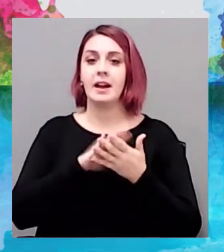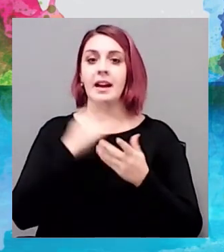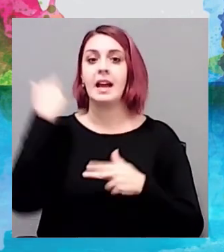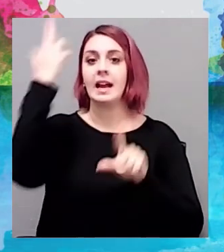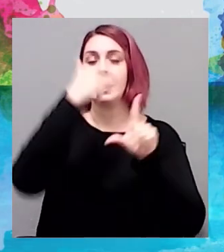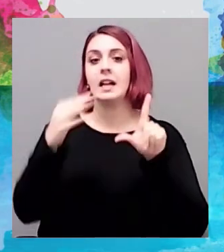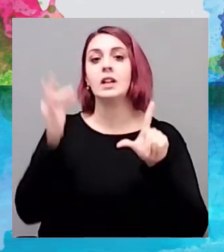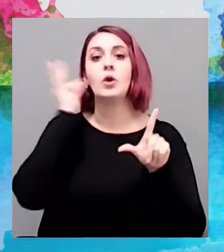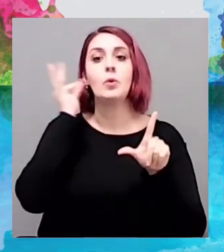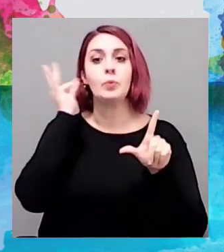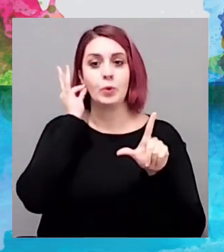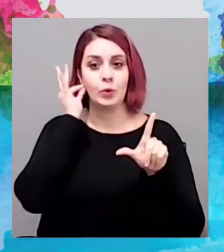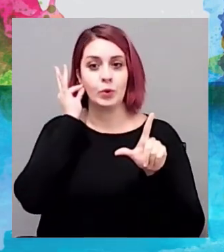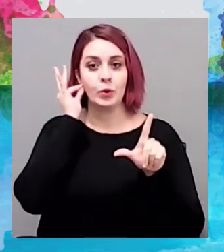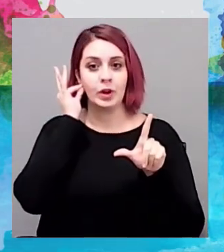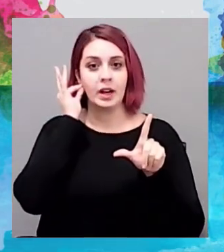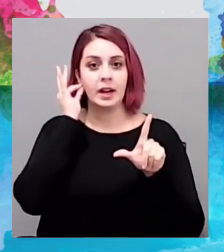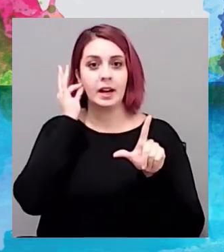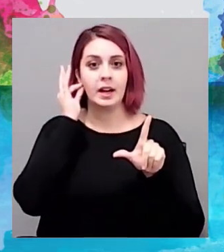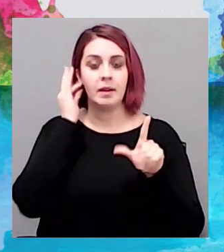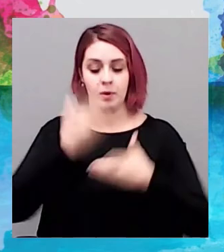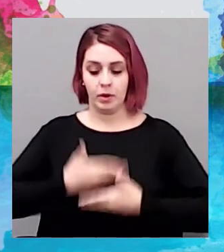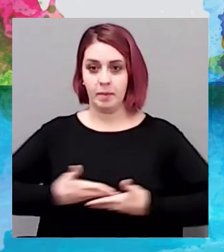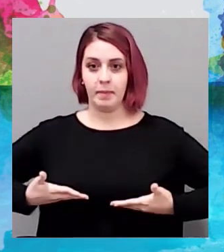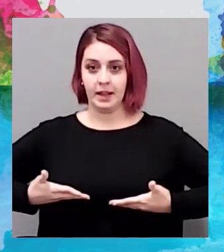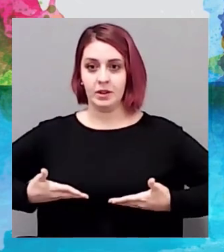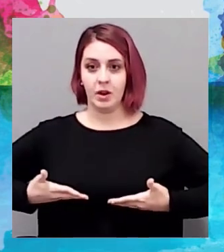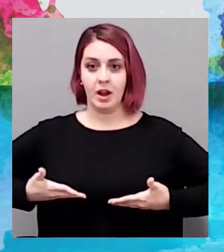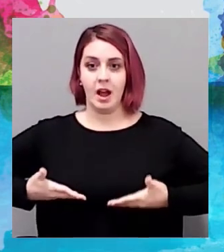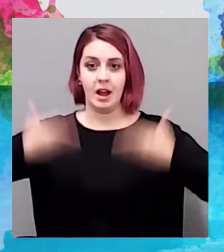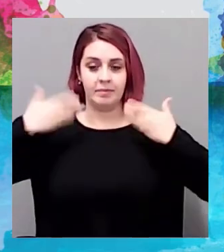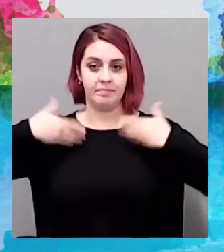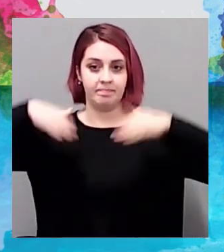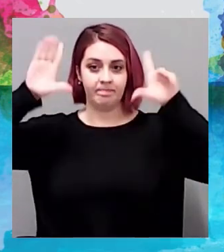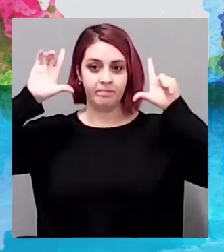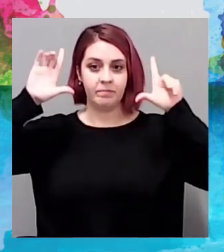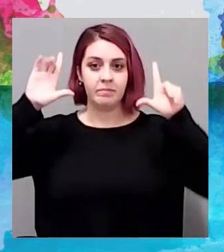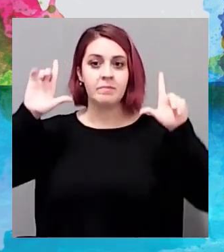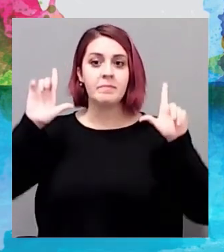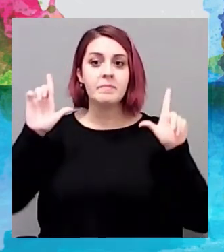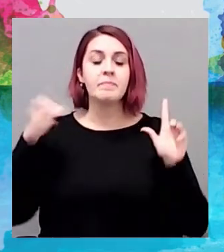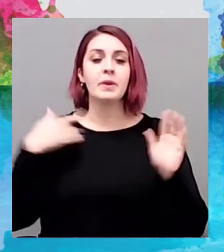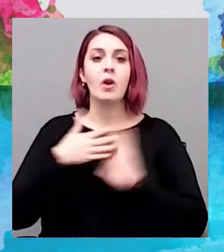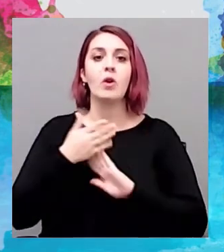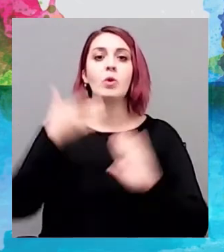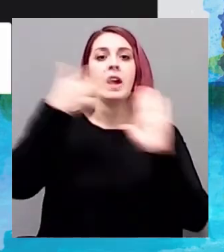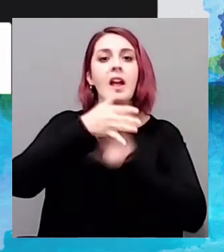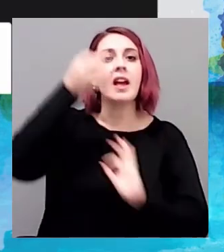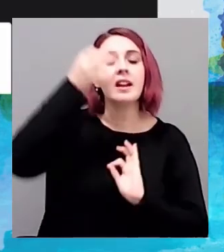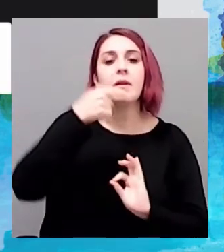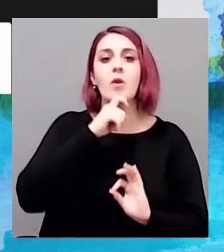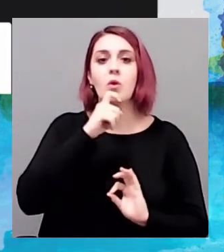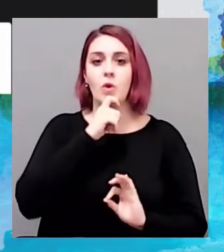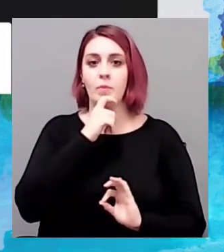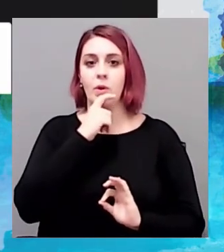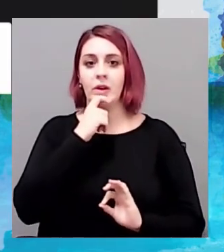¿no? Desde los hombros o desde el pecho, pero es totalmente diferente. ¿Cómo lo haríais? ¿Cómo describiríais? ¿Cómo diferenciaríais ya